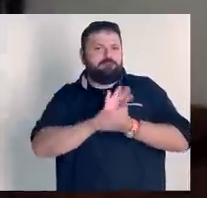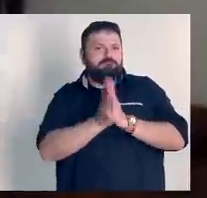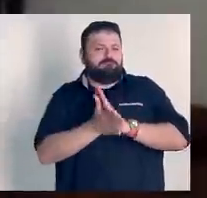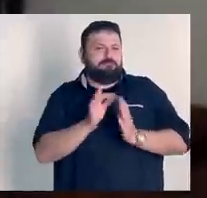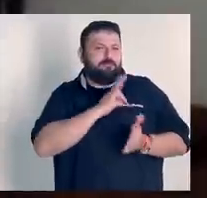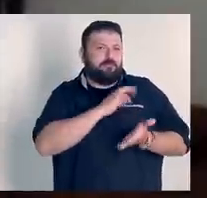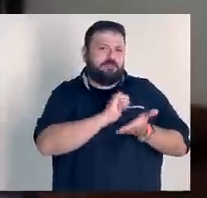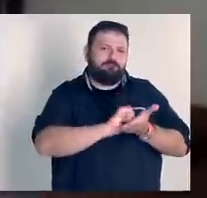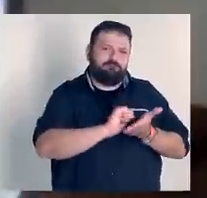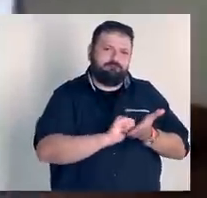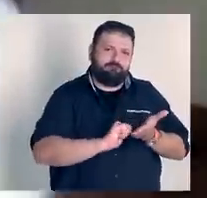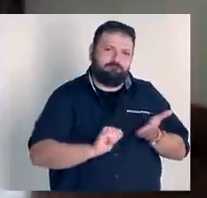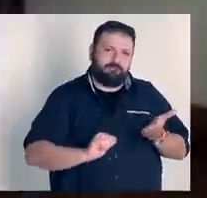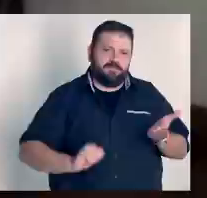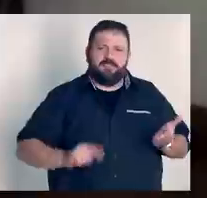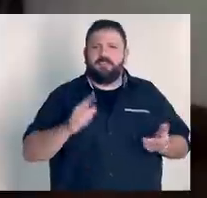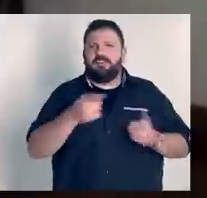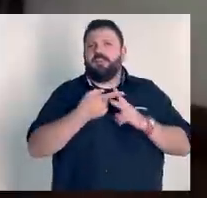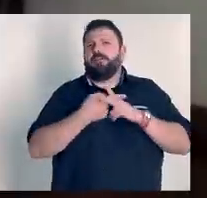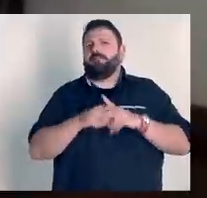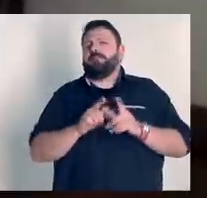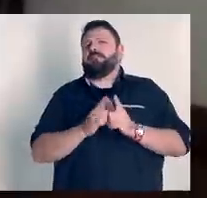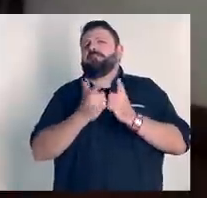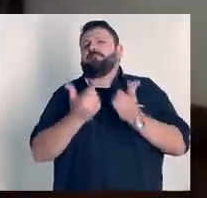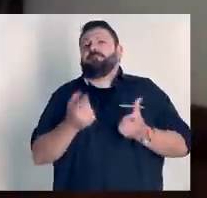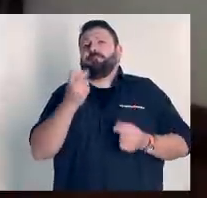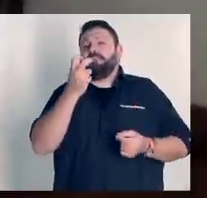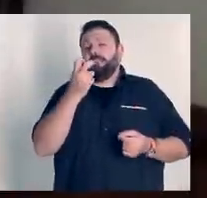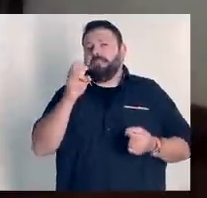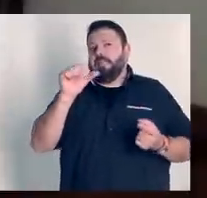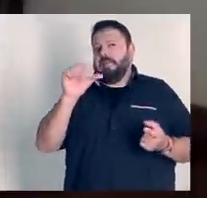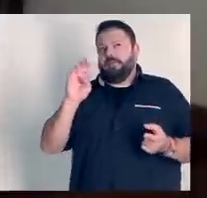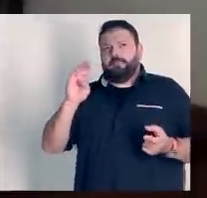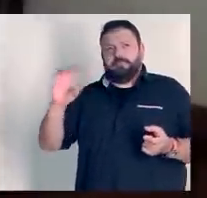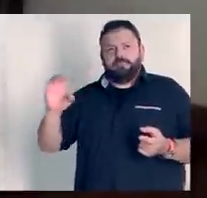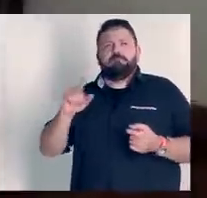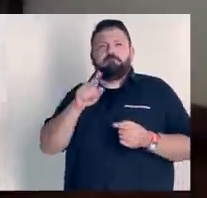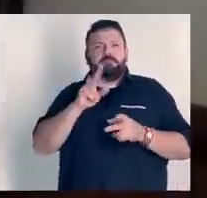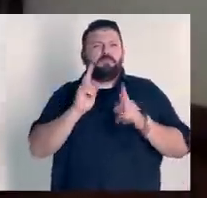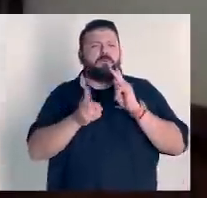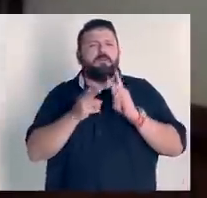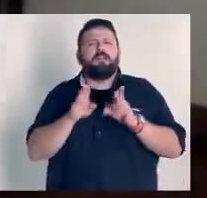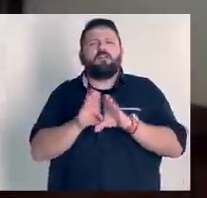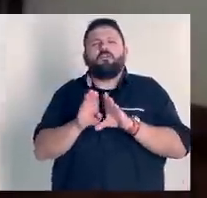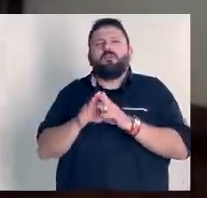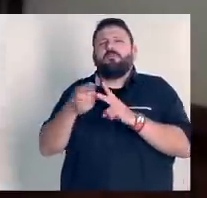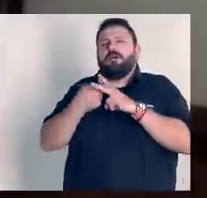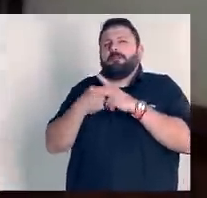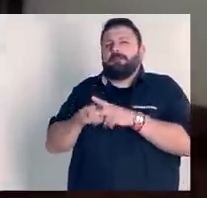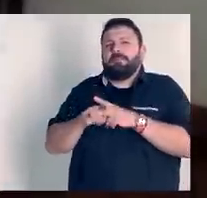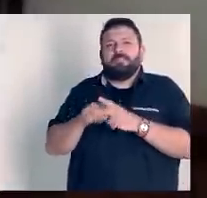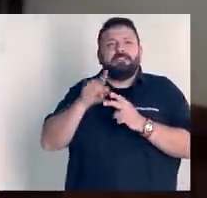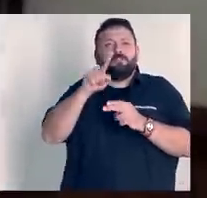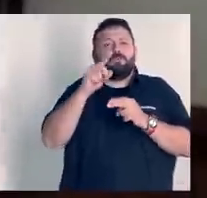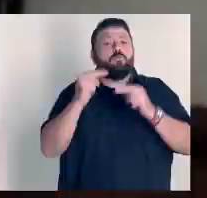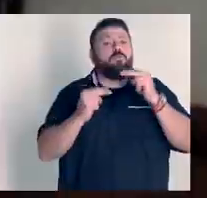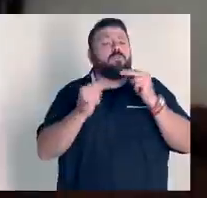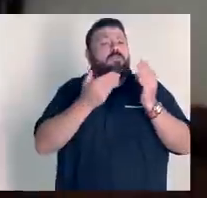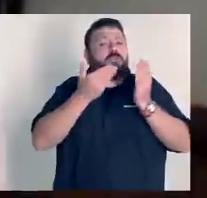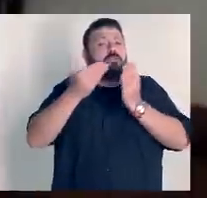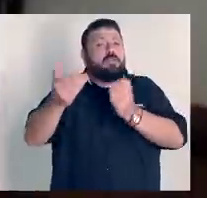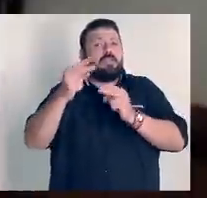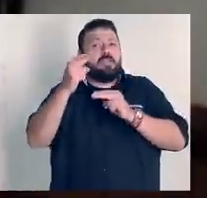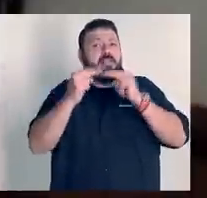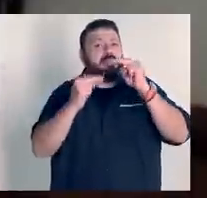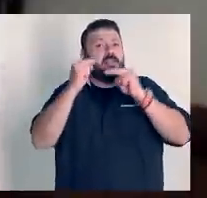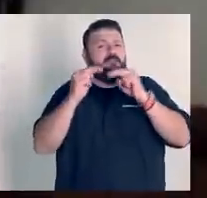los libros que quieras. Este ABC del que te voy a platicar se trata de que tú llegues al nivel diamante. Y hablar del